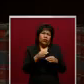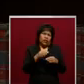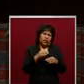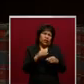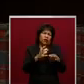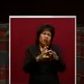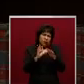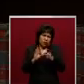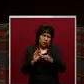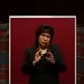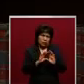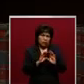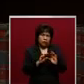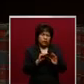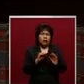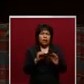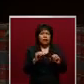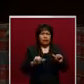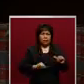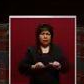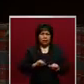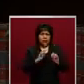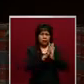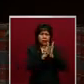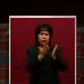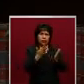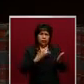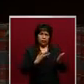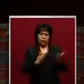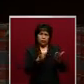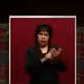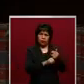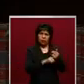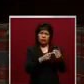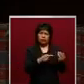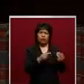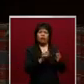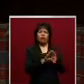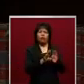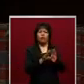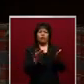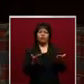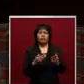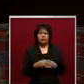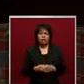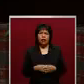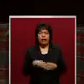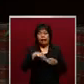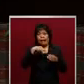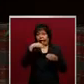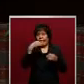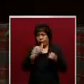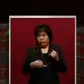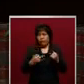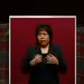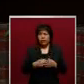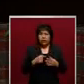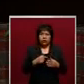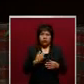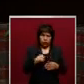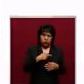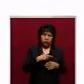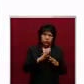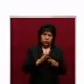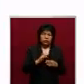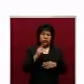a las actividades que tiene el libro? Esa es otra acción que tenemos que prever. Y finalmente, nosotros